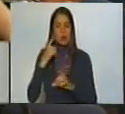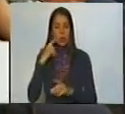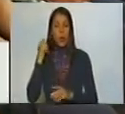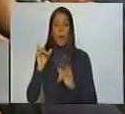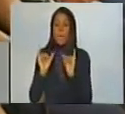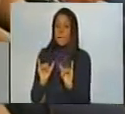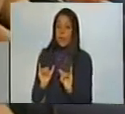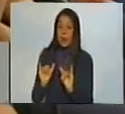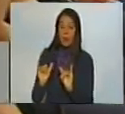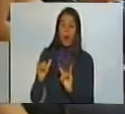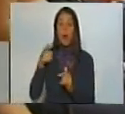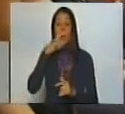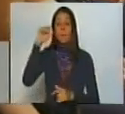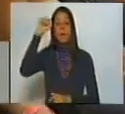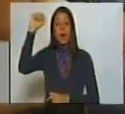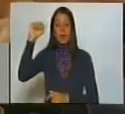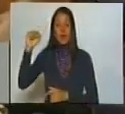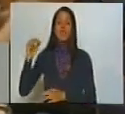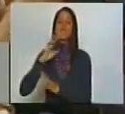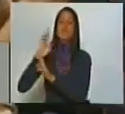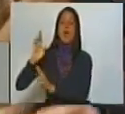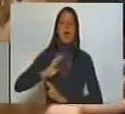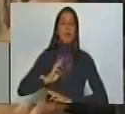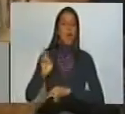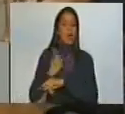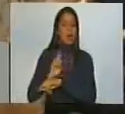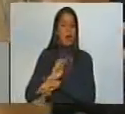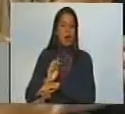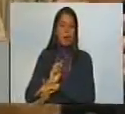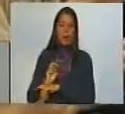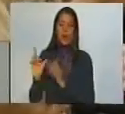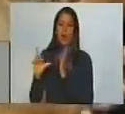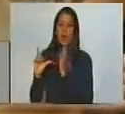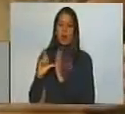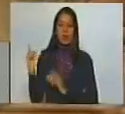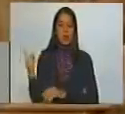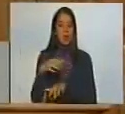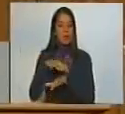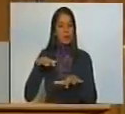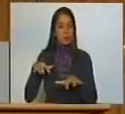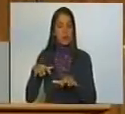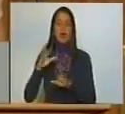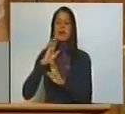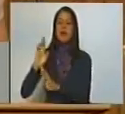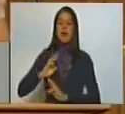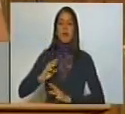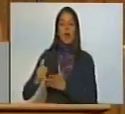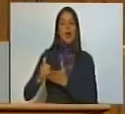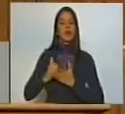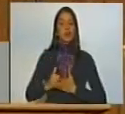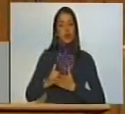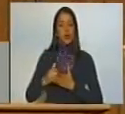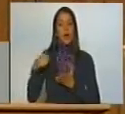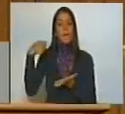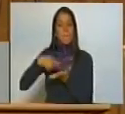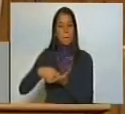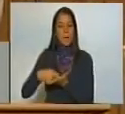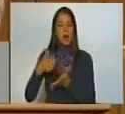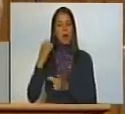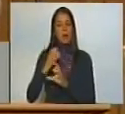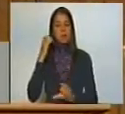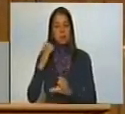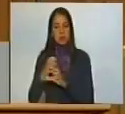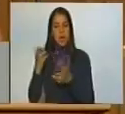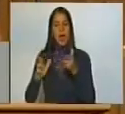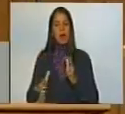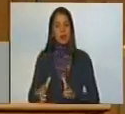día nos dio respuesta a todos los estudiantes de educación media sobre el tema del pasaje estudiantil que afecta a todos los